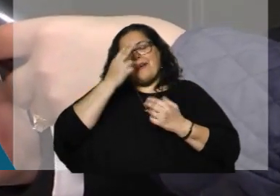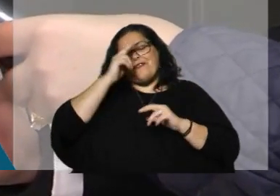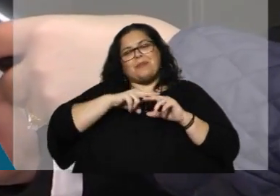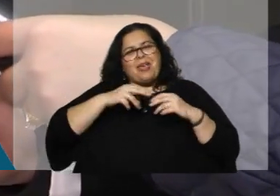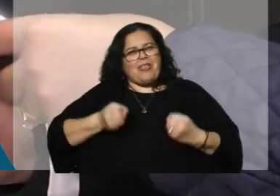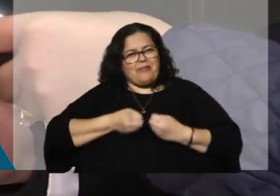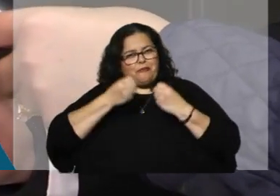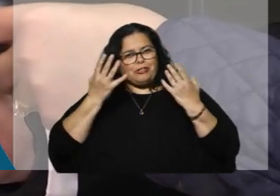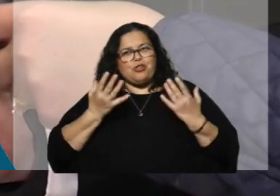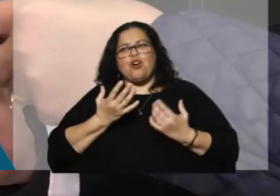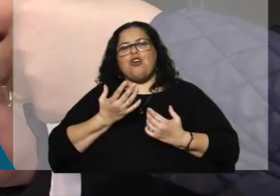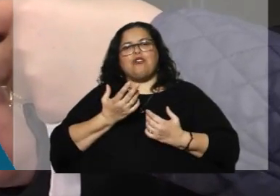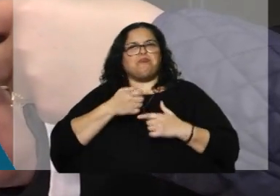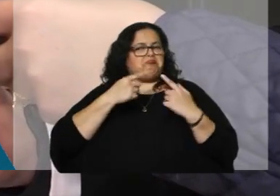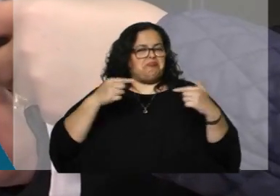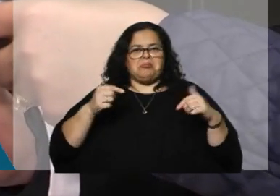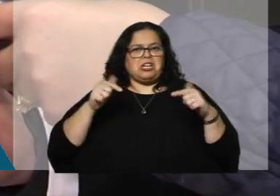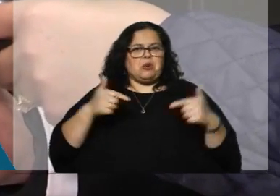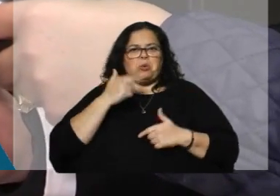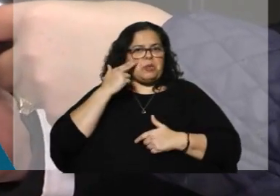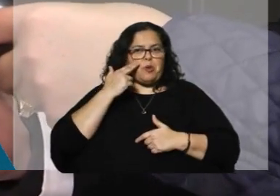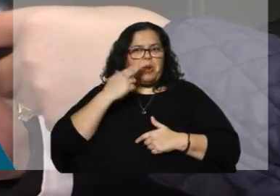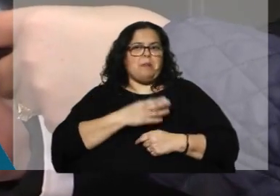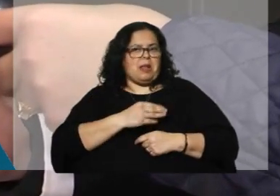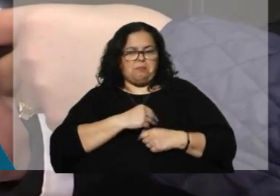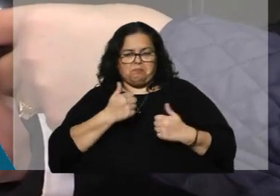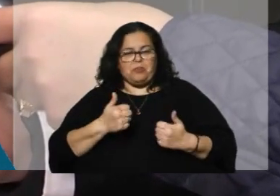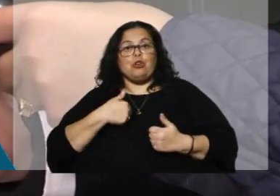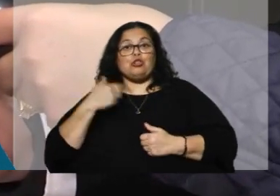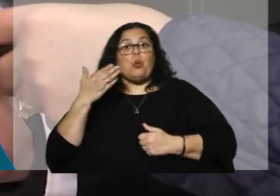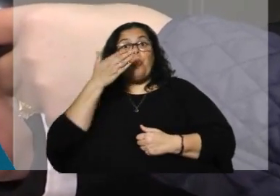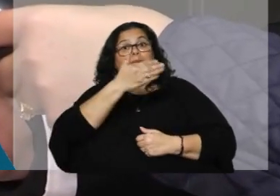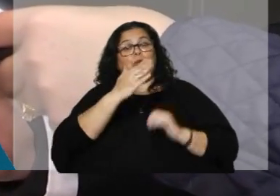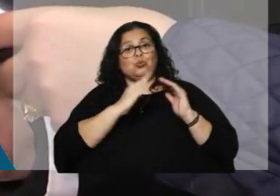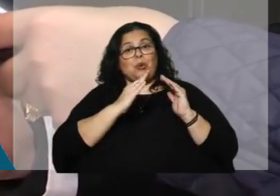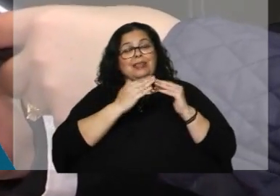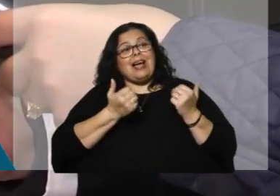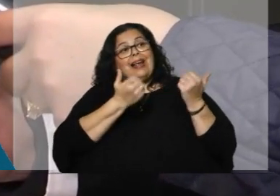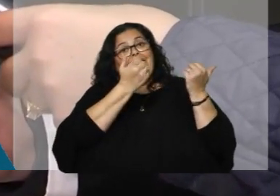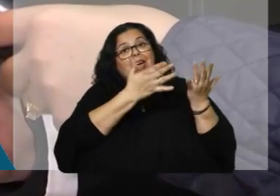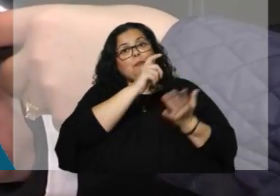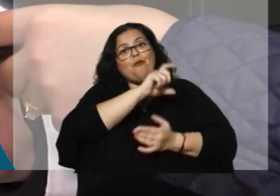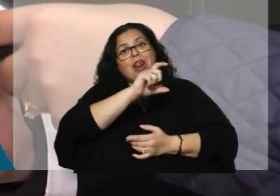impidan la lactancia, que contraindiquen la lactancia, nosotros vamos a su domicilio y le llevamos todo lo que son los frascos estériles.